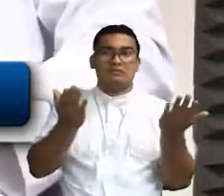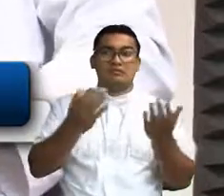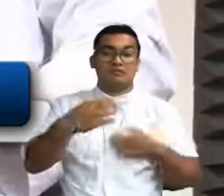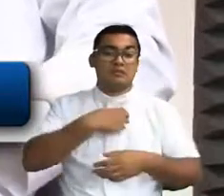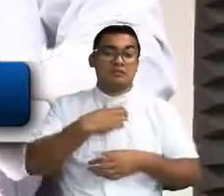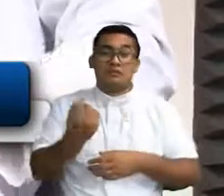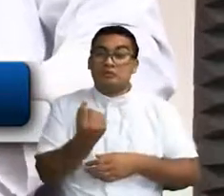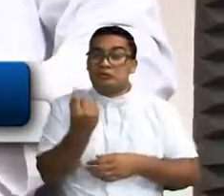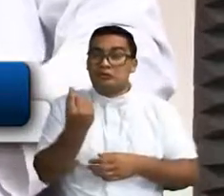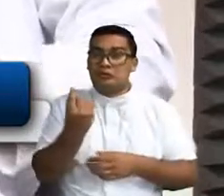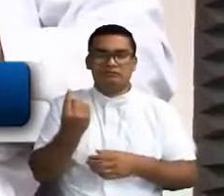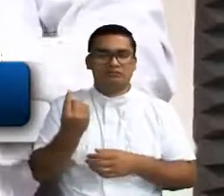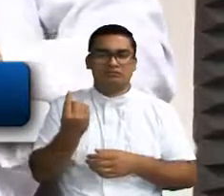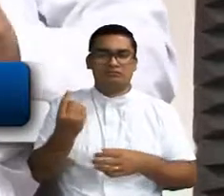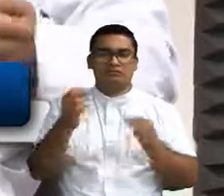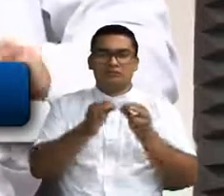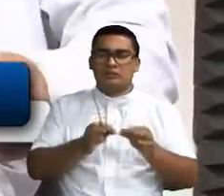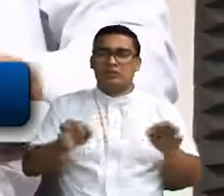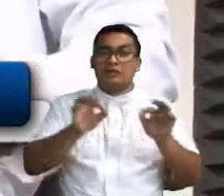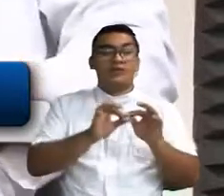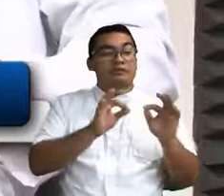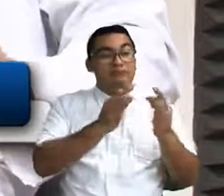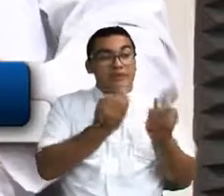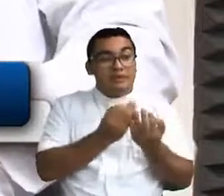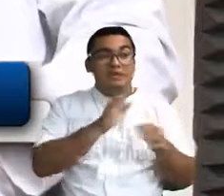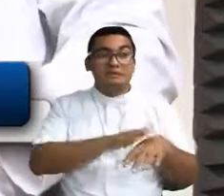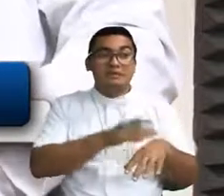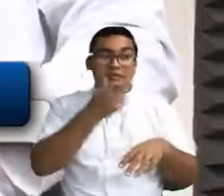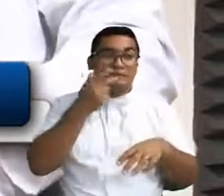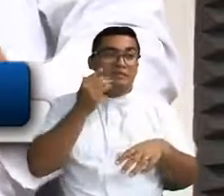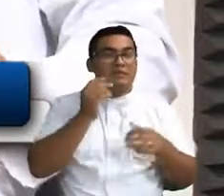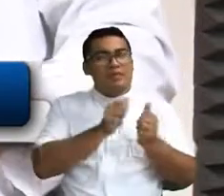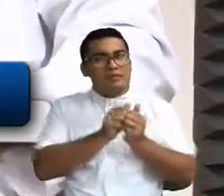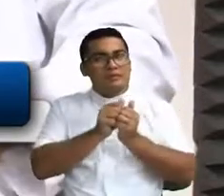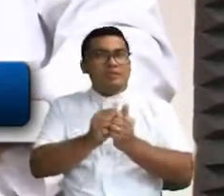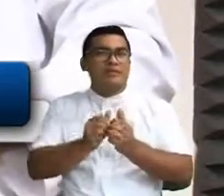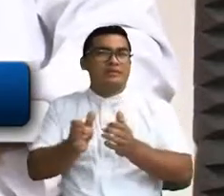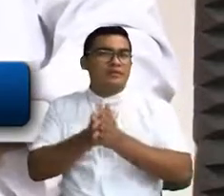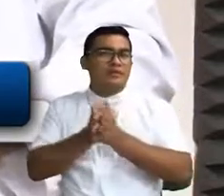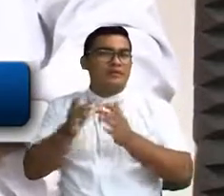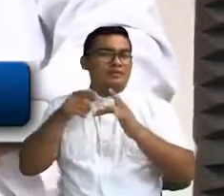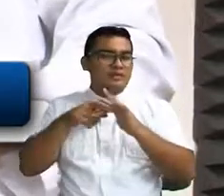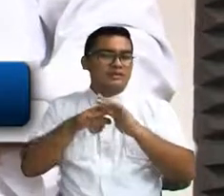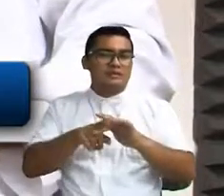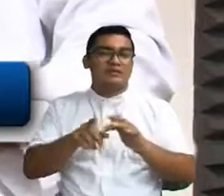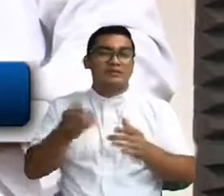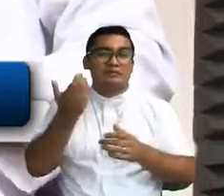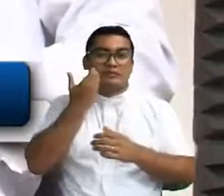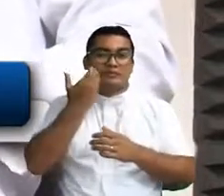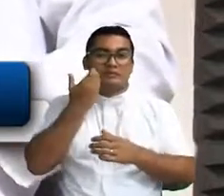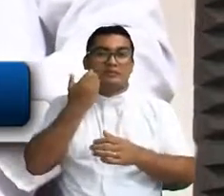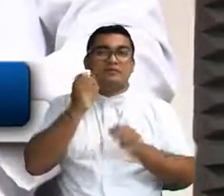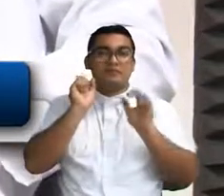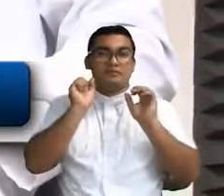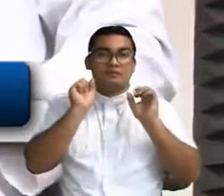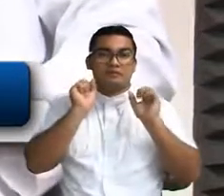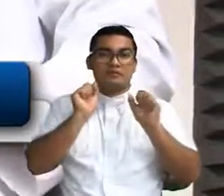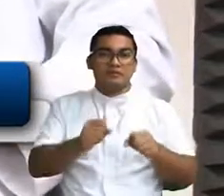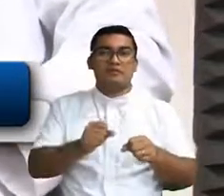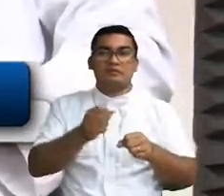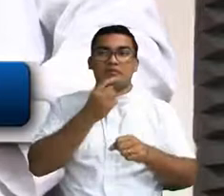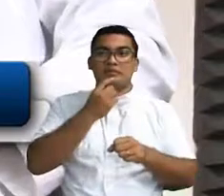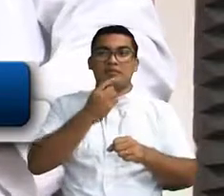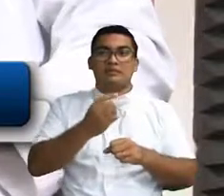solo, saber que tenemos que hablar con nuestros familiares de que estamos presentando una enfermedad que se nos puede